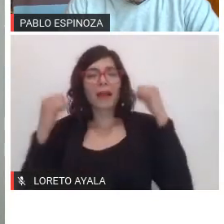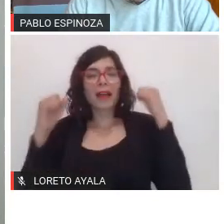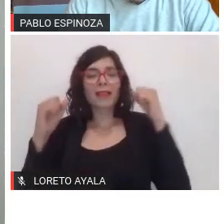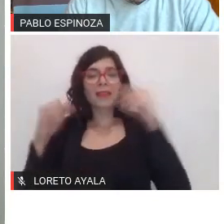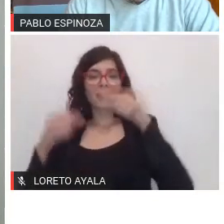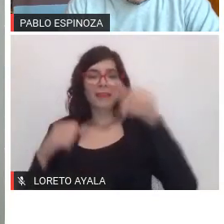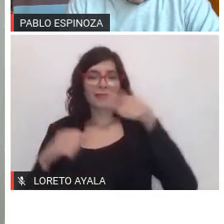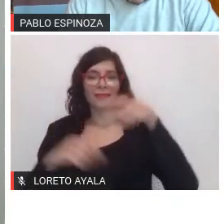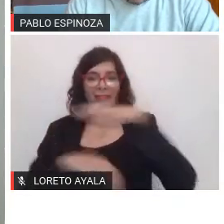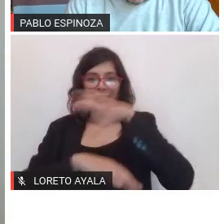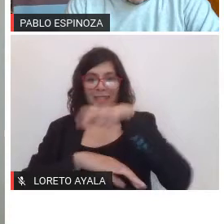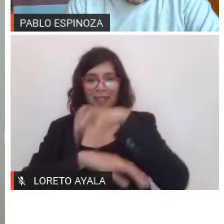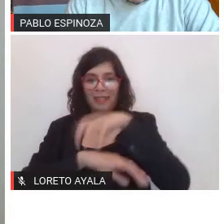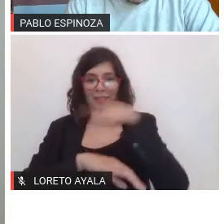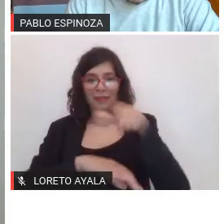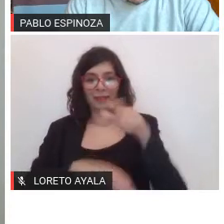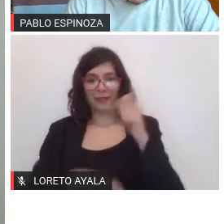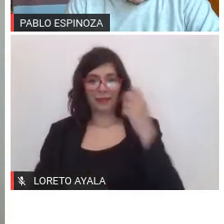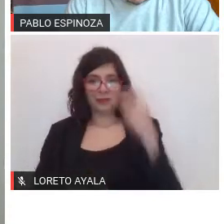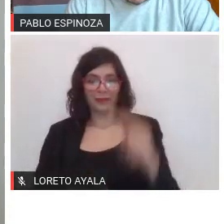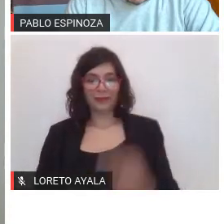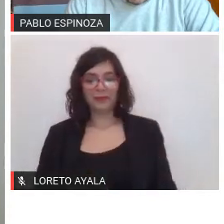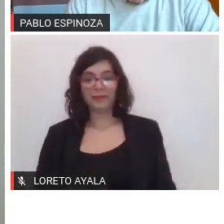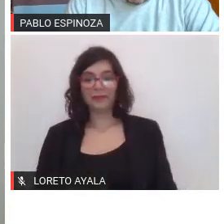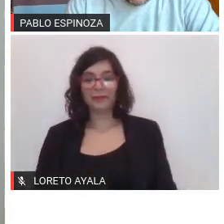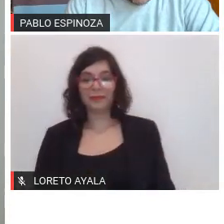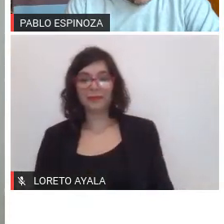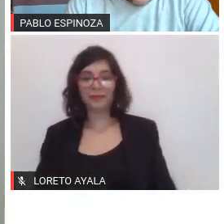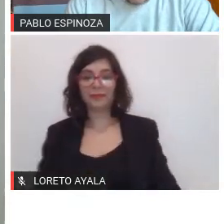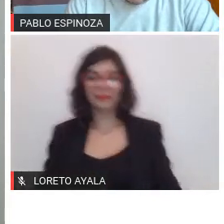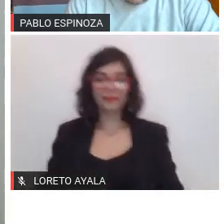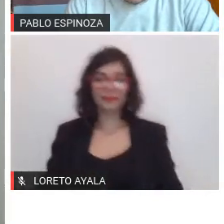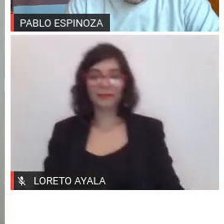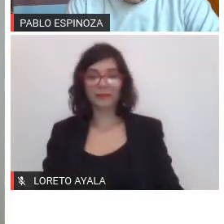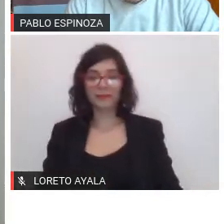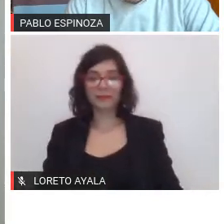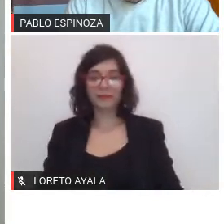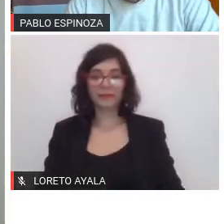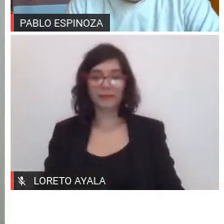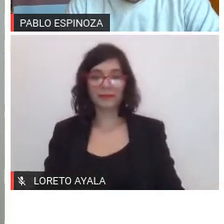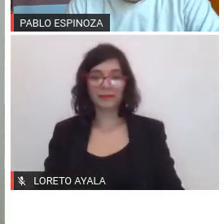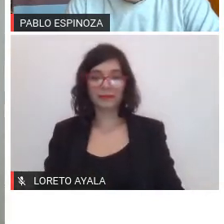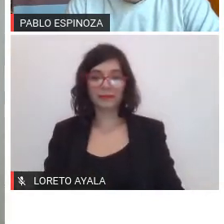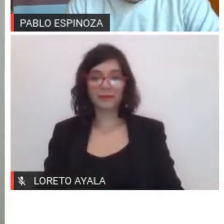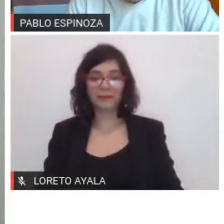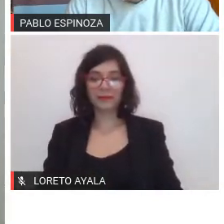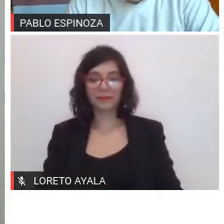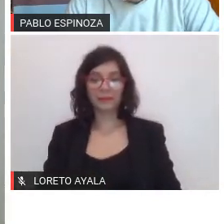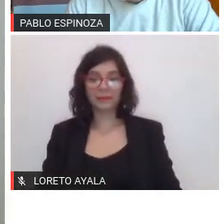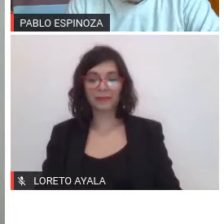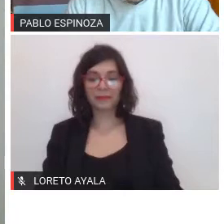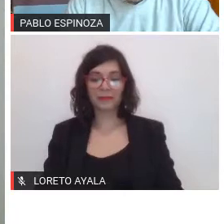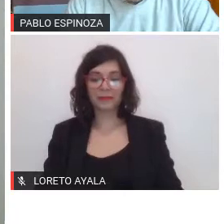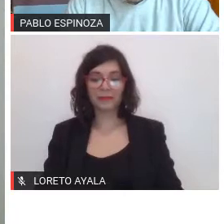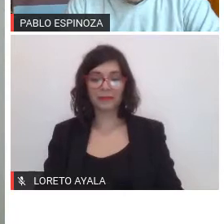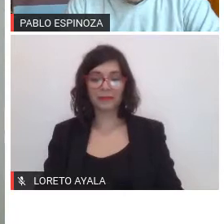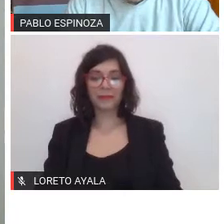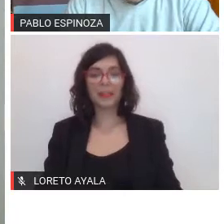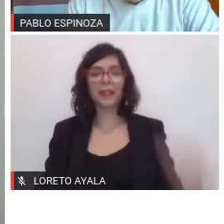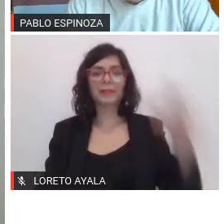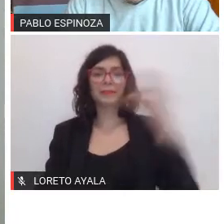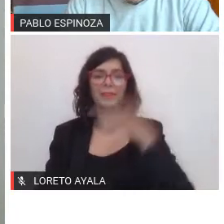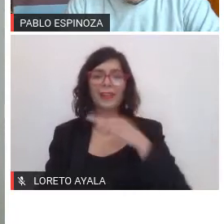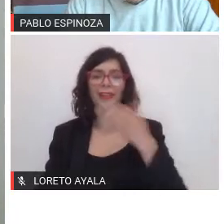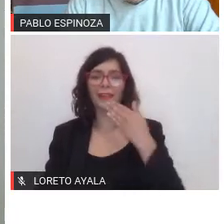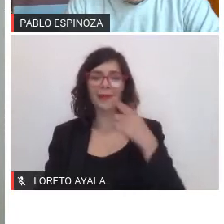región, en el Instituto de Deportes. Me soplaron por ahí también que te gusta la investigación. Sí, me